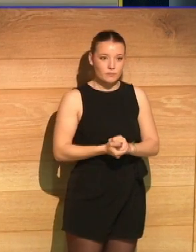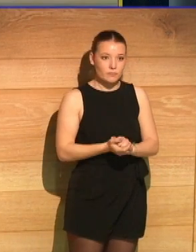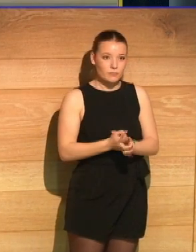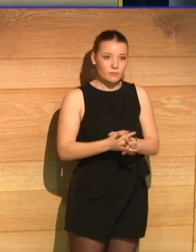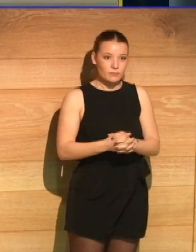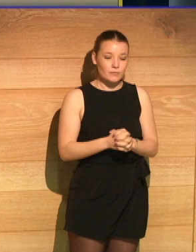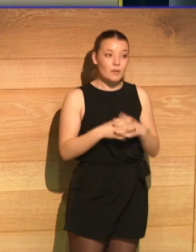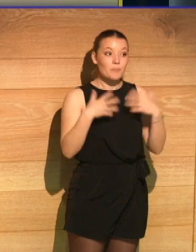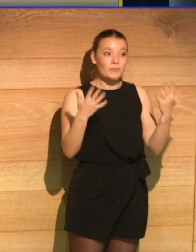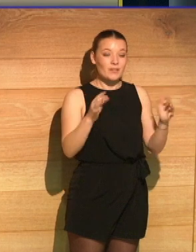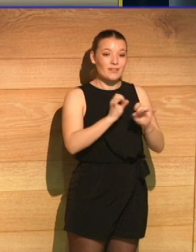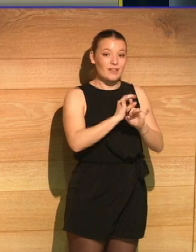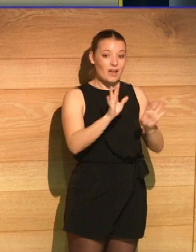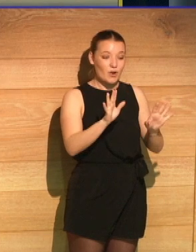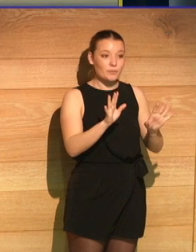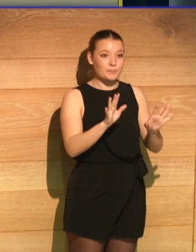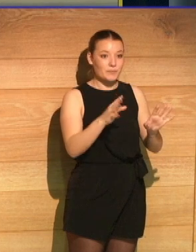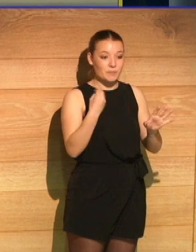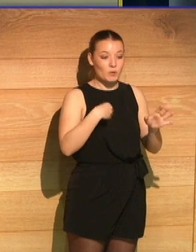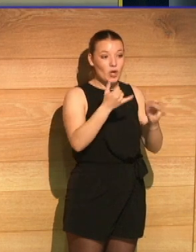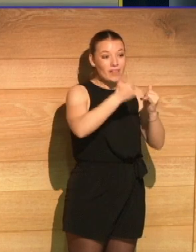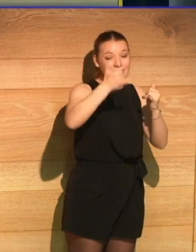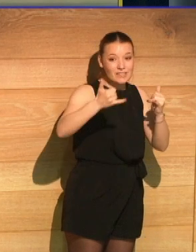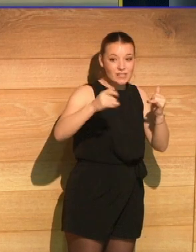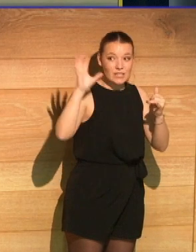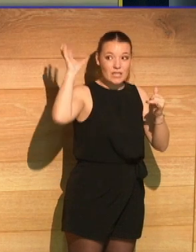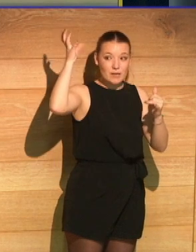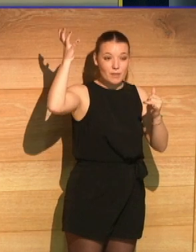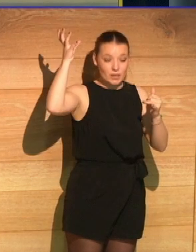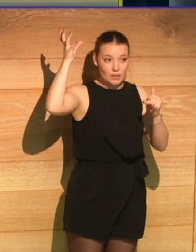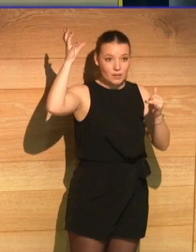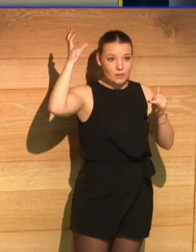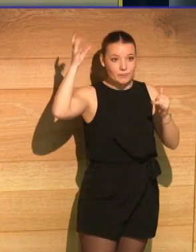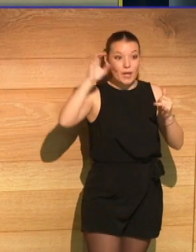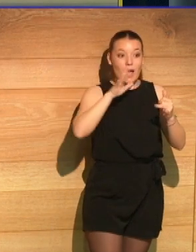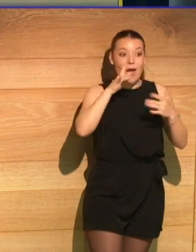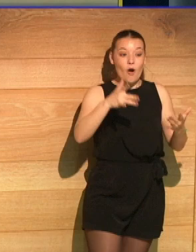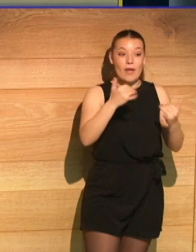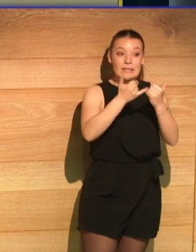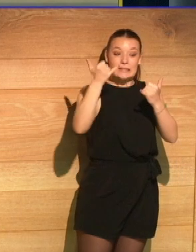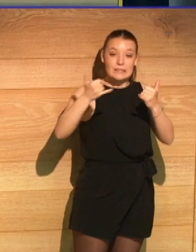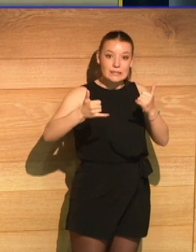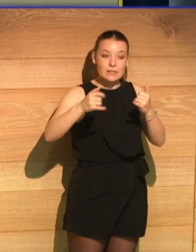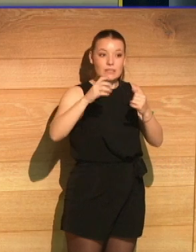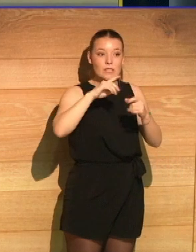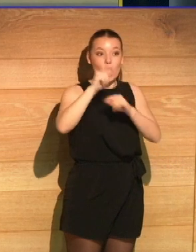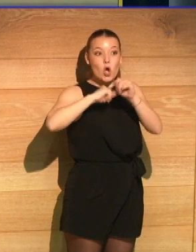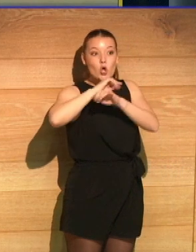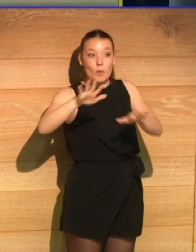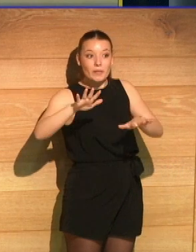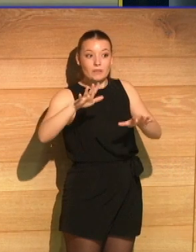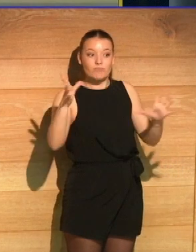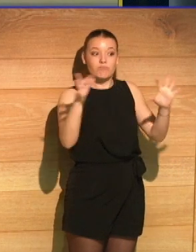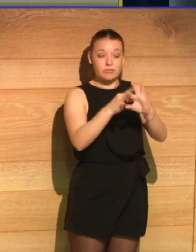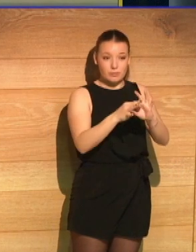Lo que pasa es que, claro, a la crisis climática se ha unido ahora la crisis de la COVID, esta pandemia. Pero yo creo